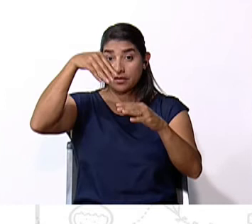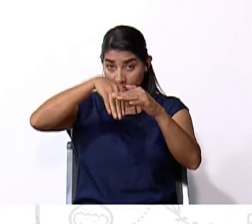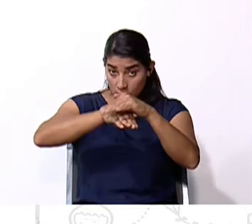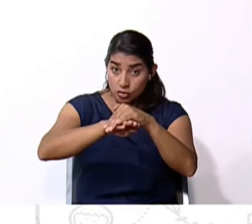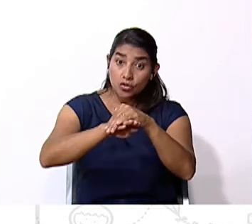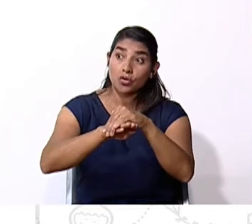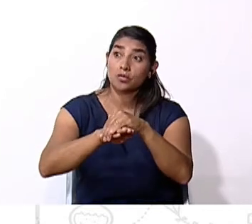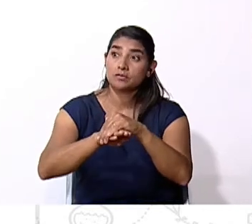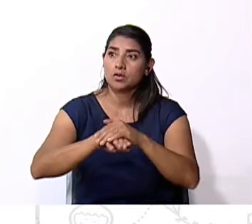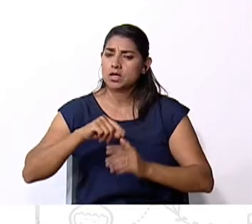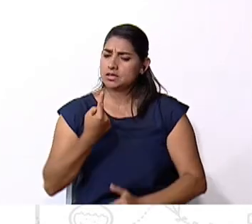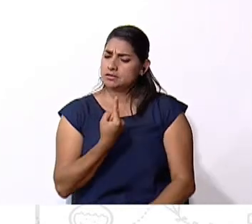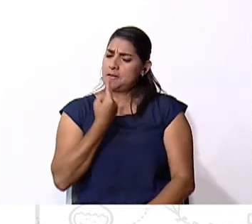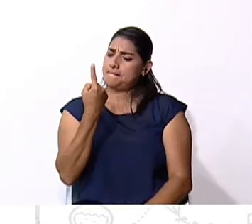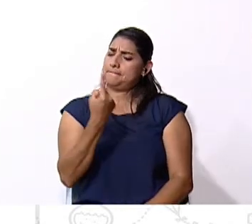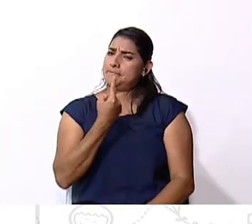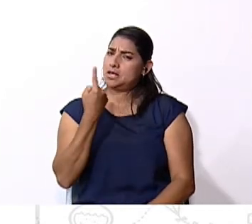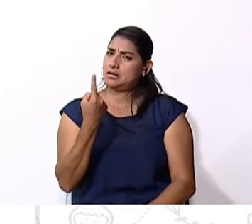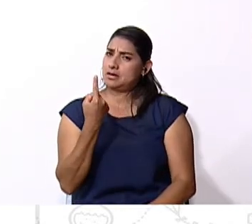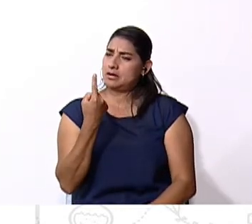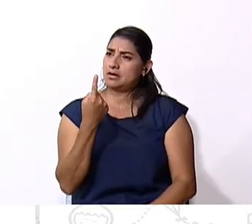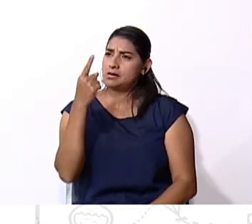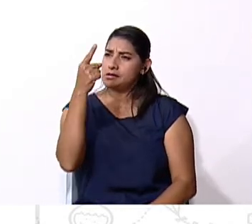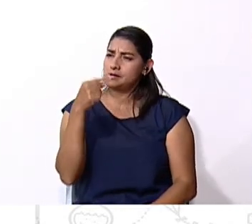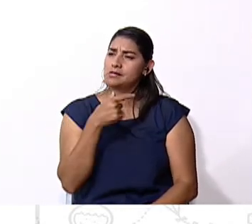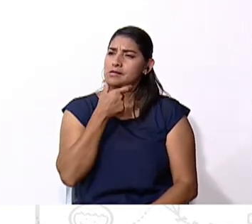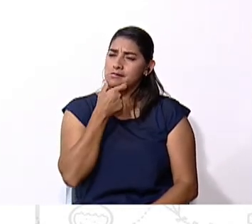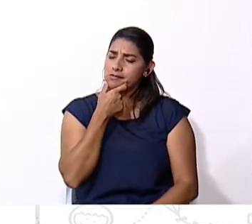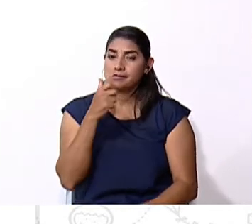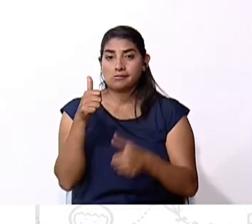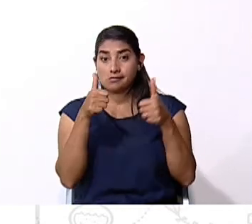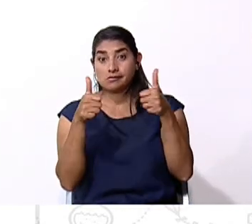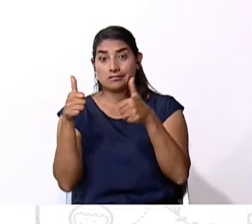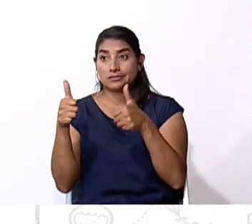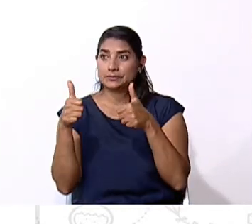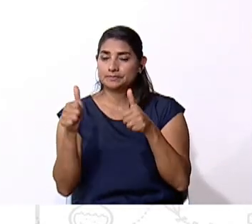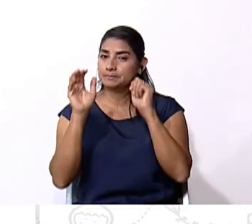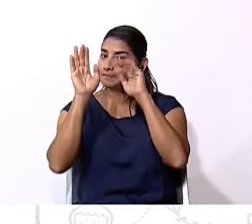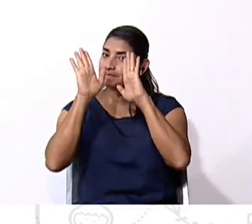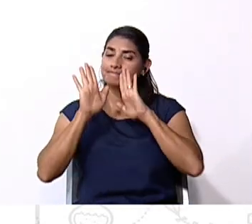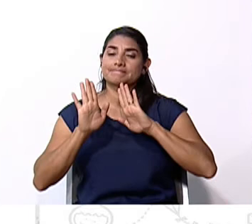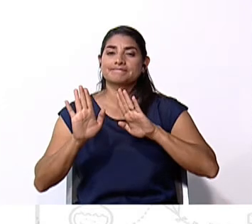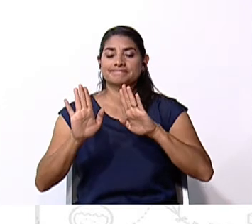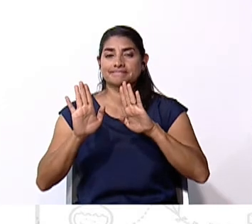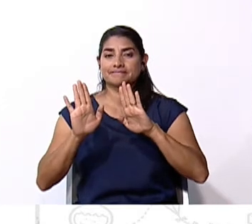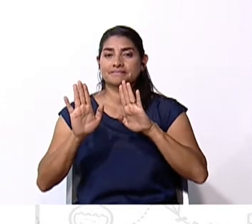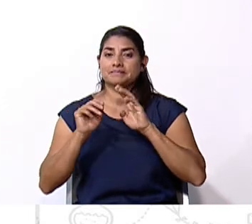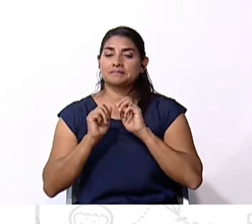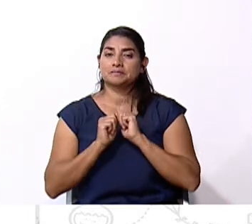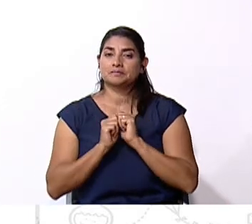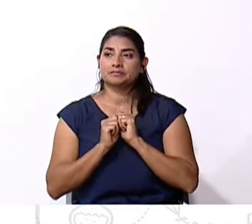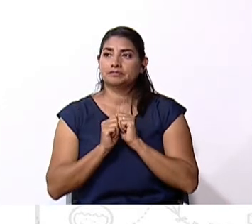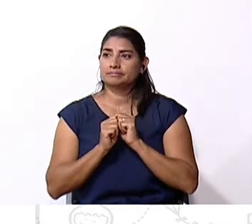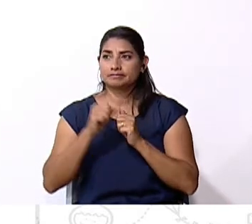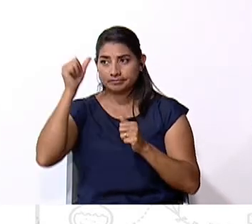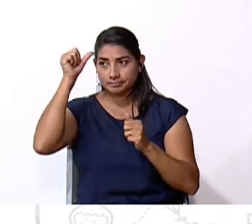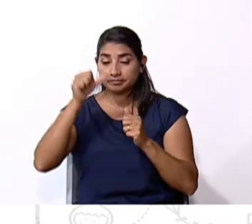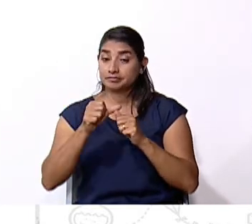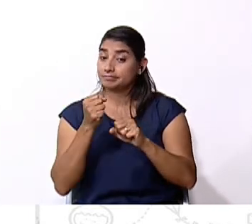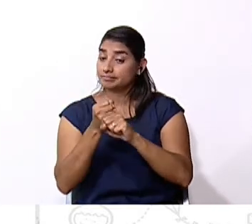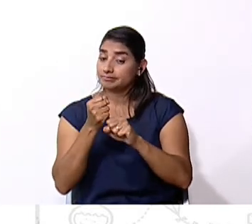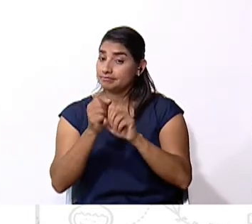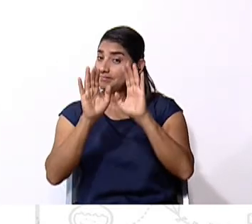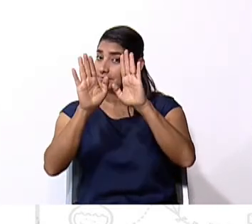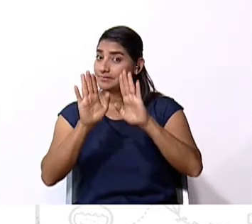Dentro, siempre. Muy bien. Excelente. Lo hemos hecho muy